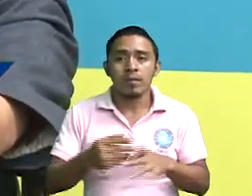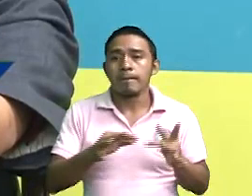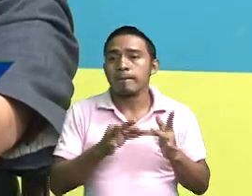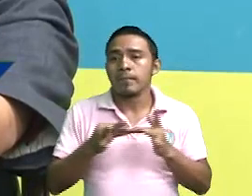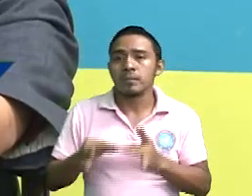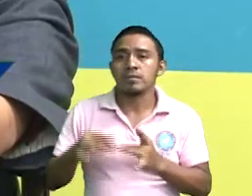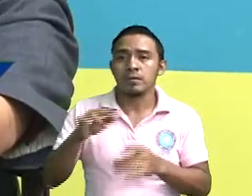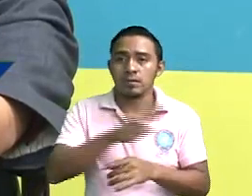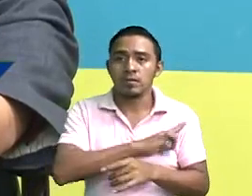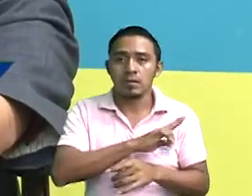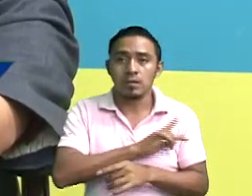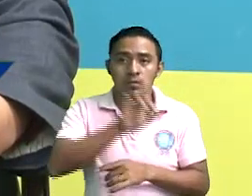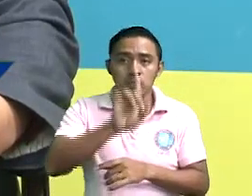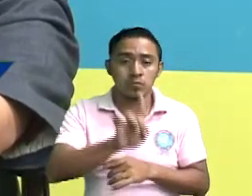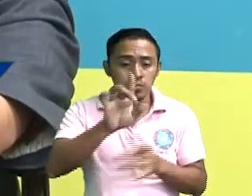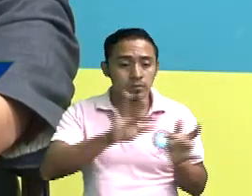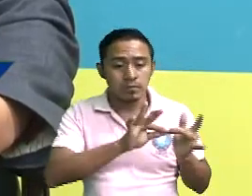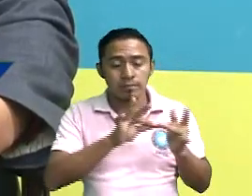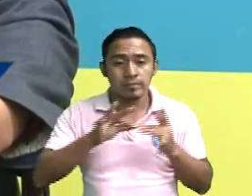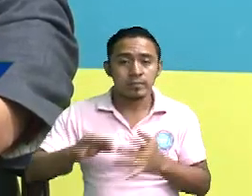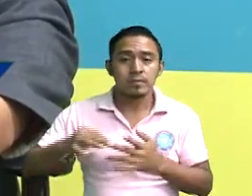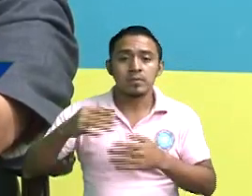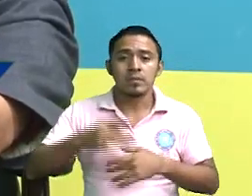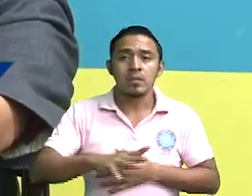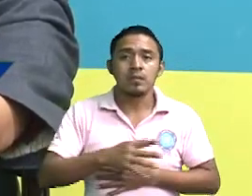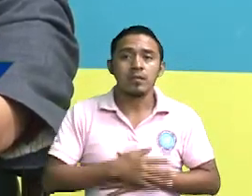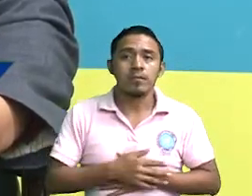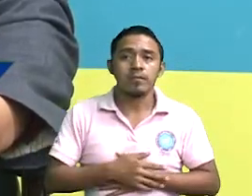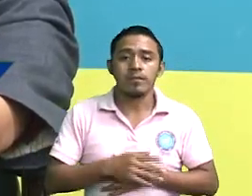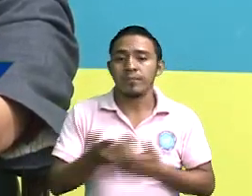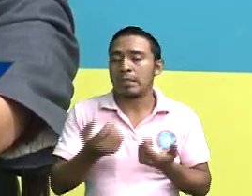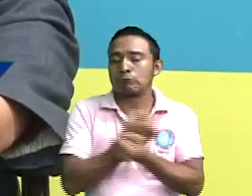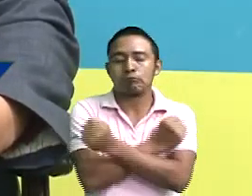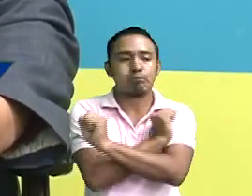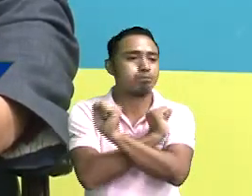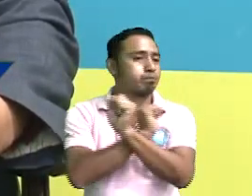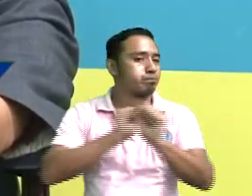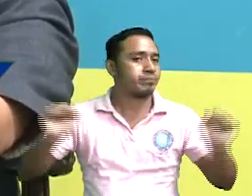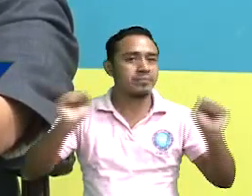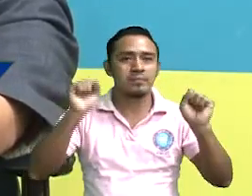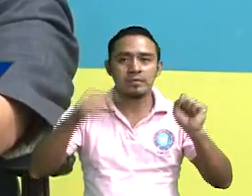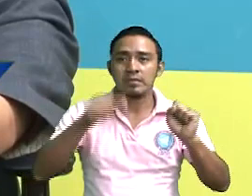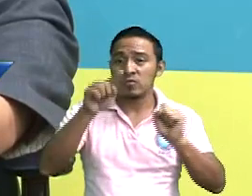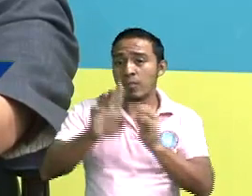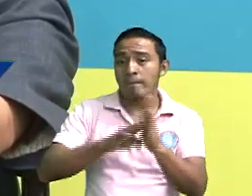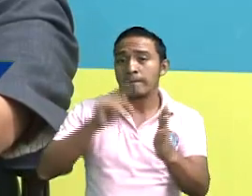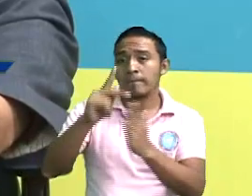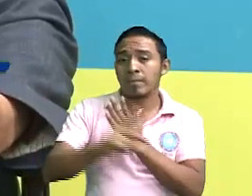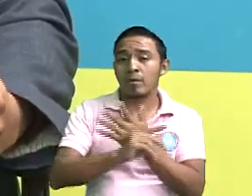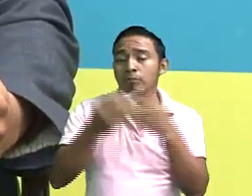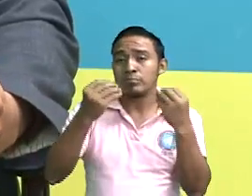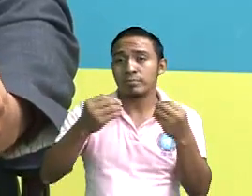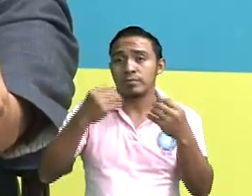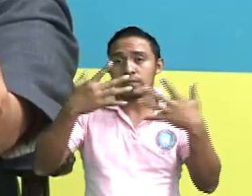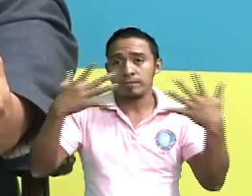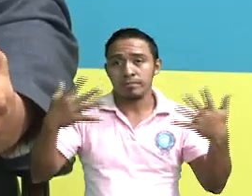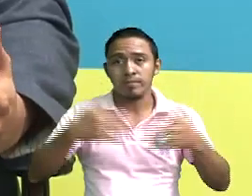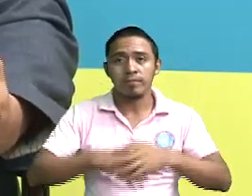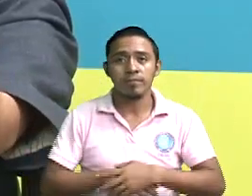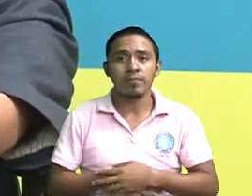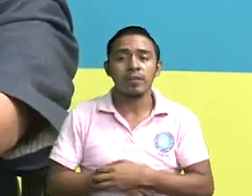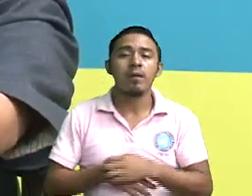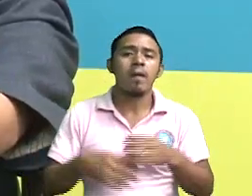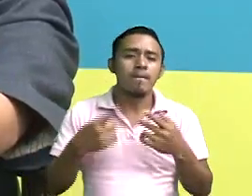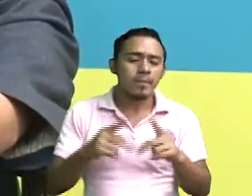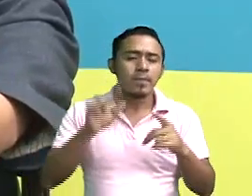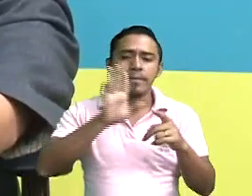al estudio de las enfermedades neuromusculares, sería imposible abordarlas en un programa. Por lo tanto, vamos a hablar de